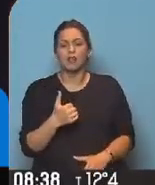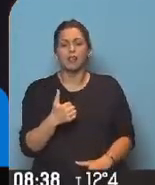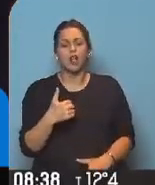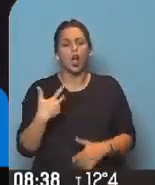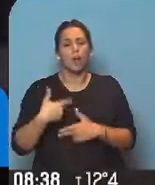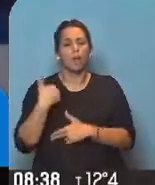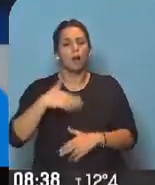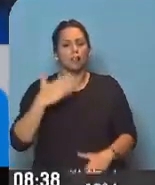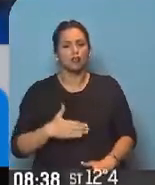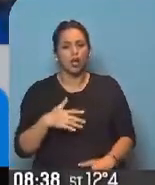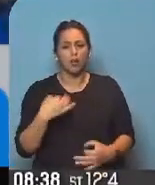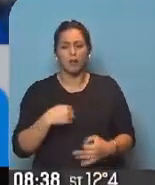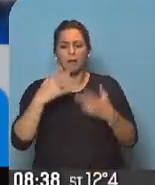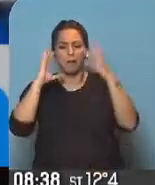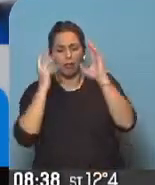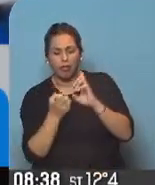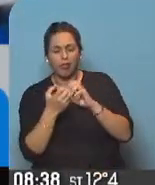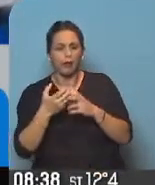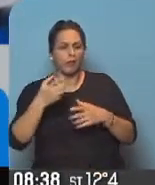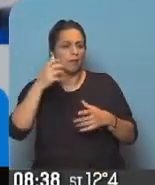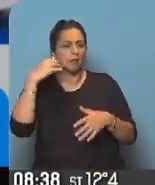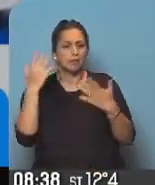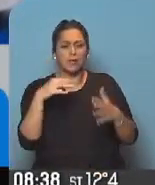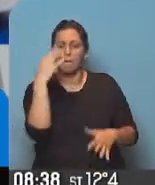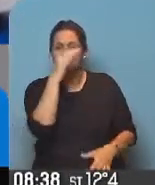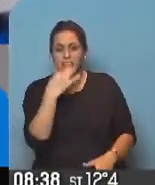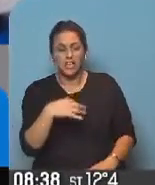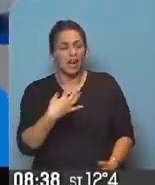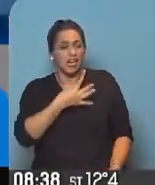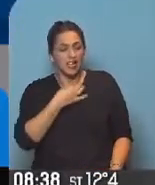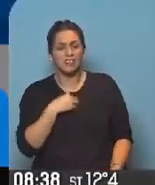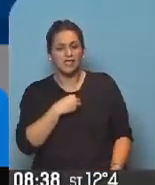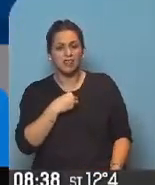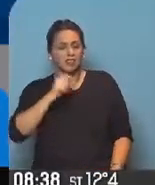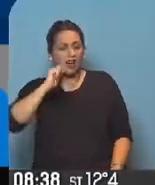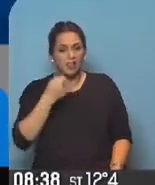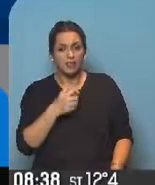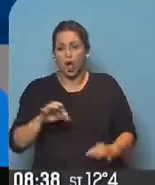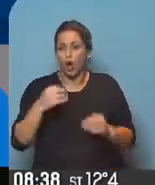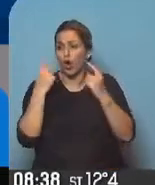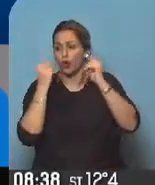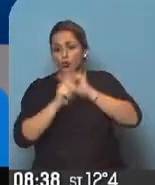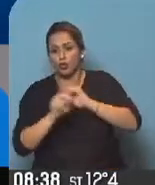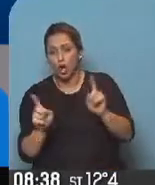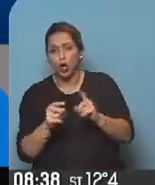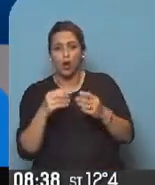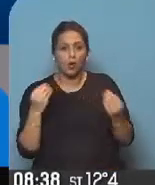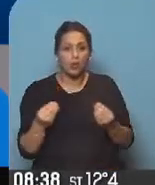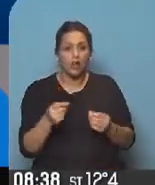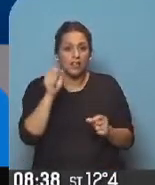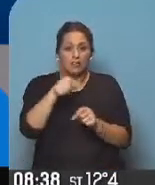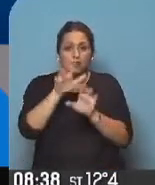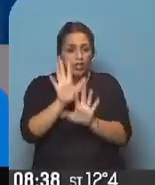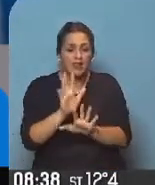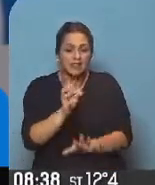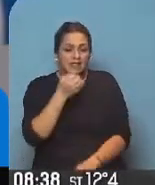vas a estar desprolija vas a estar si te querés maquillar y sentirte linda y hacer lo que si no te quedes maquillar algunas chicas no están maquilladas son bellas